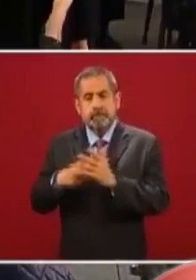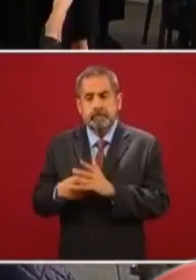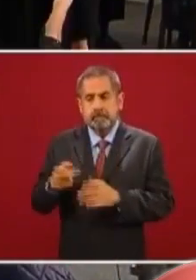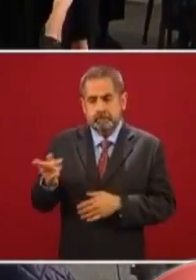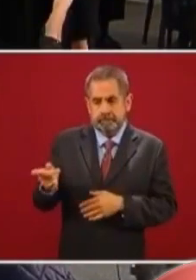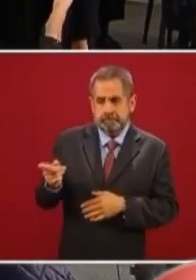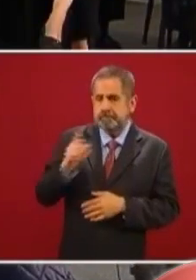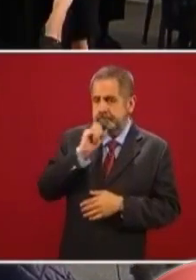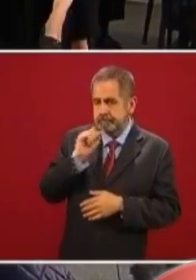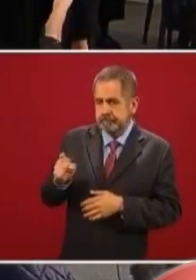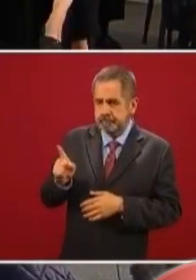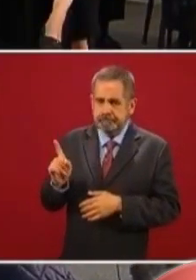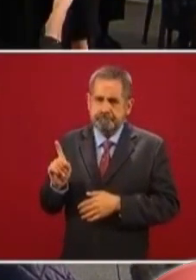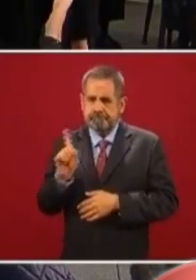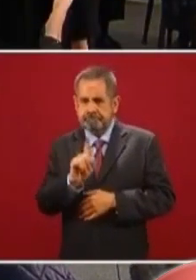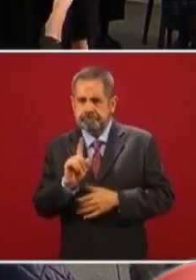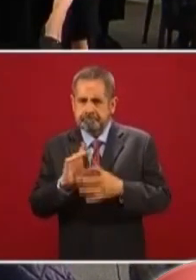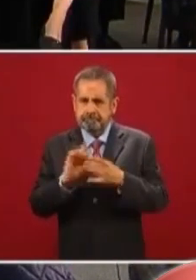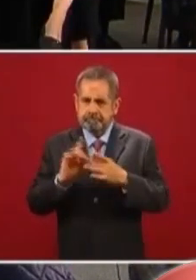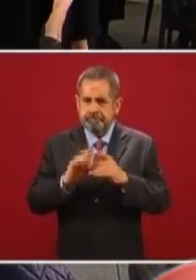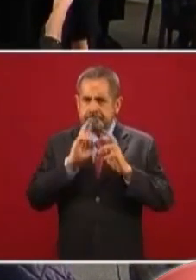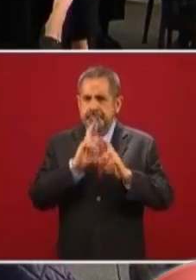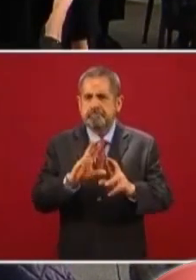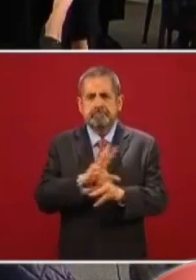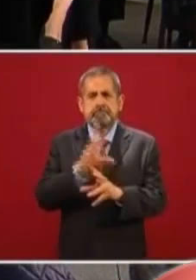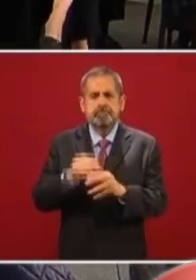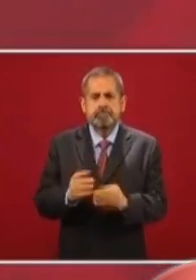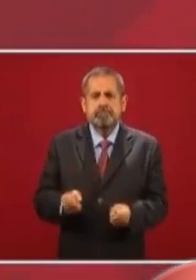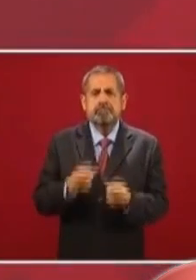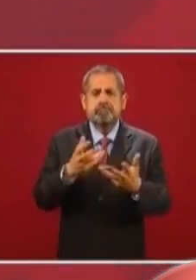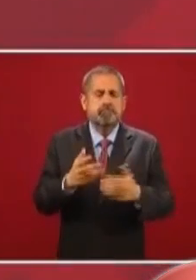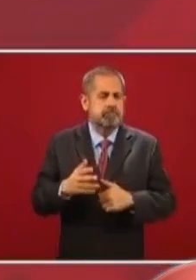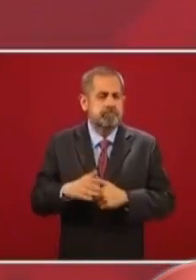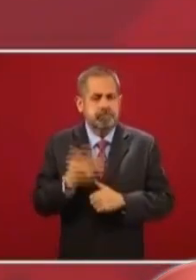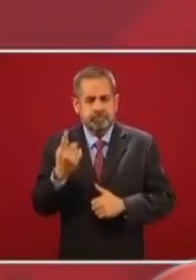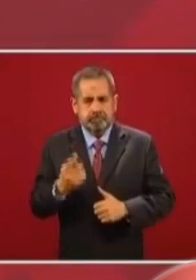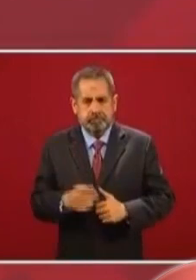Cedri que les explique, porque